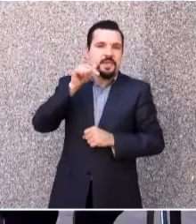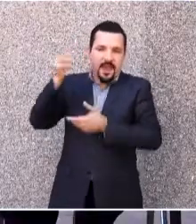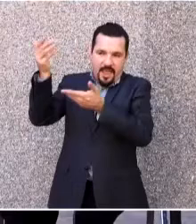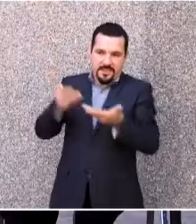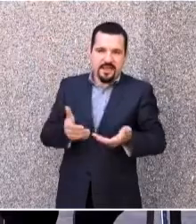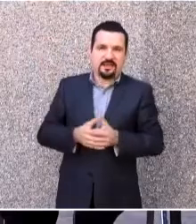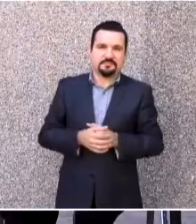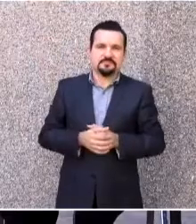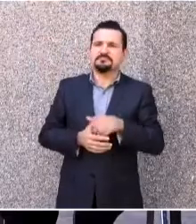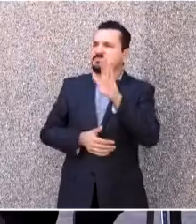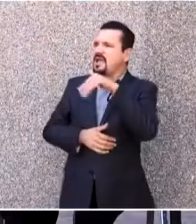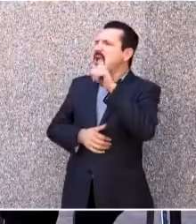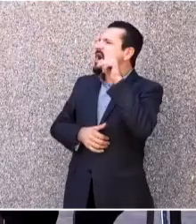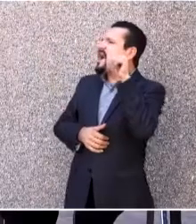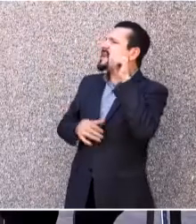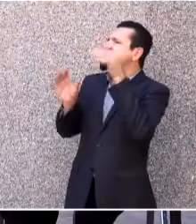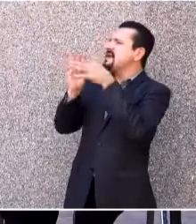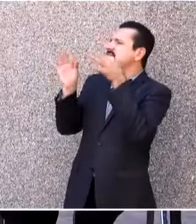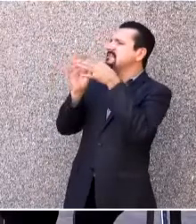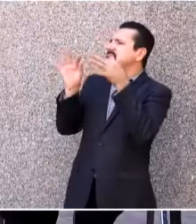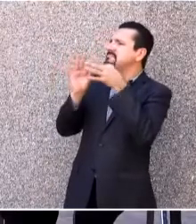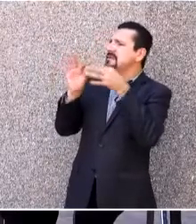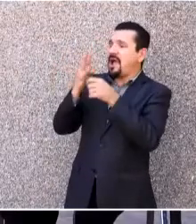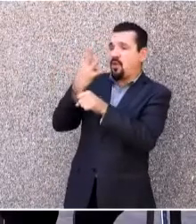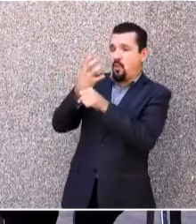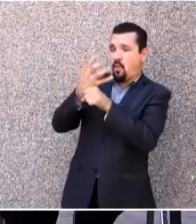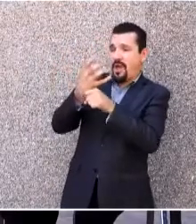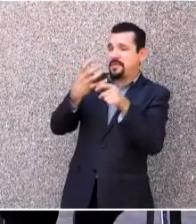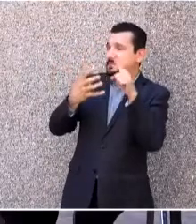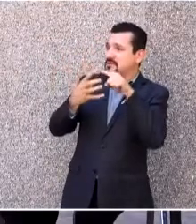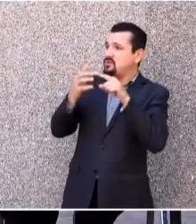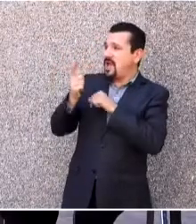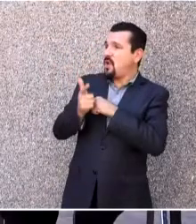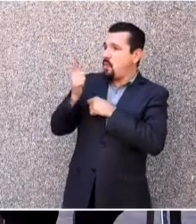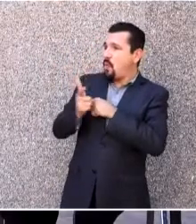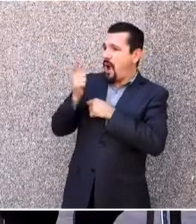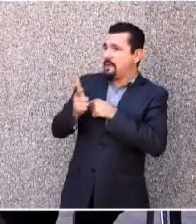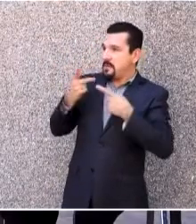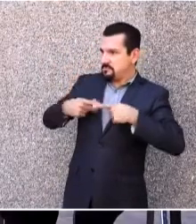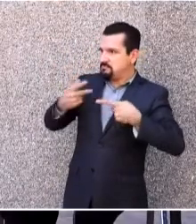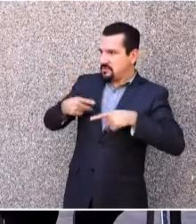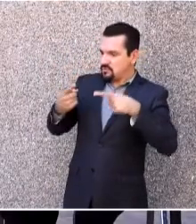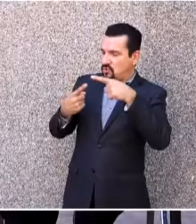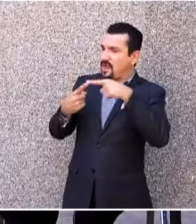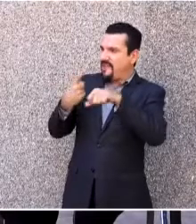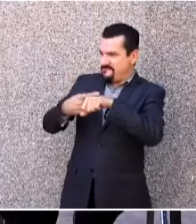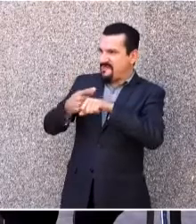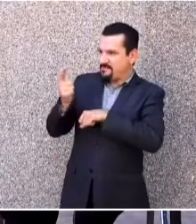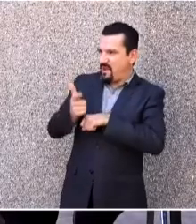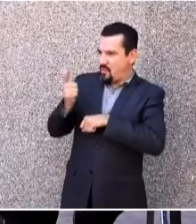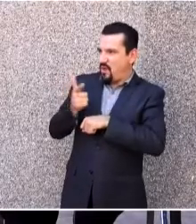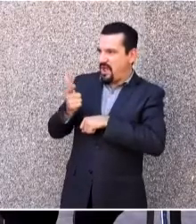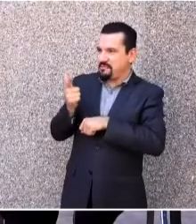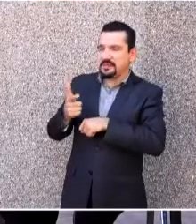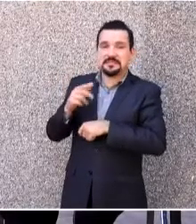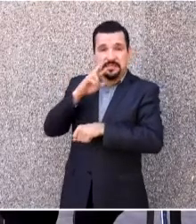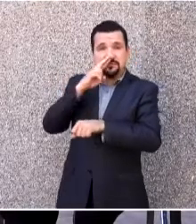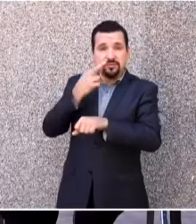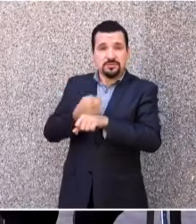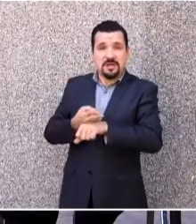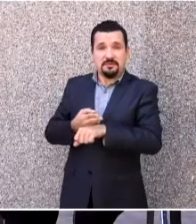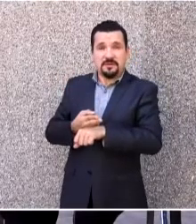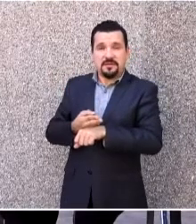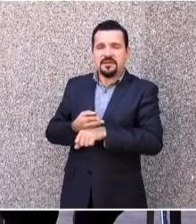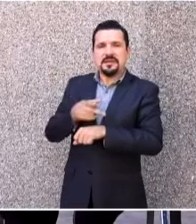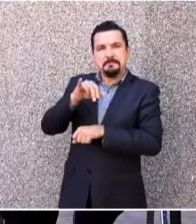cuarto caso en Guaymas y la actitud responsable que había asumido el paciente y su familia, pero la gente que venía con él en el avión, ya